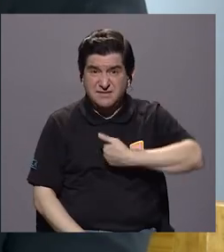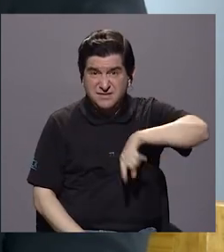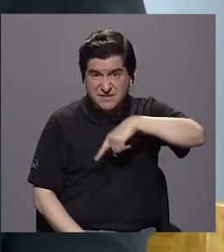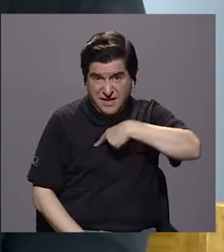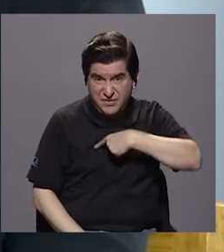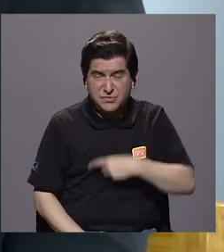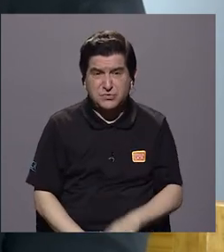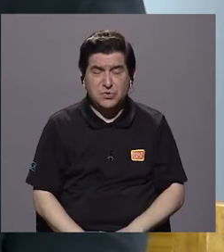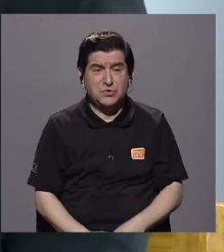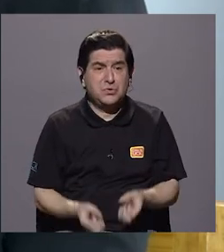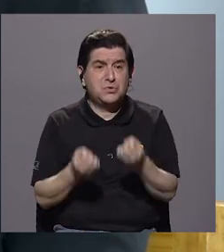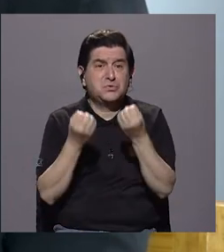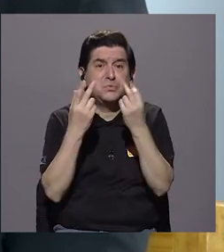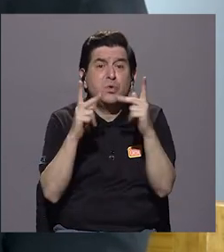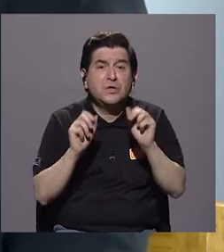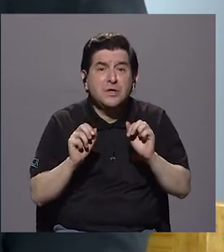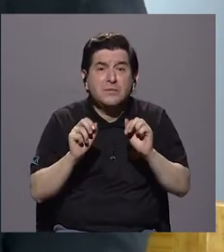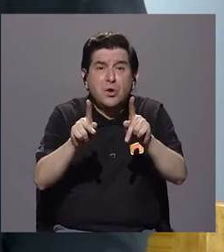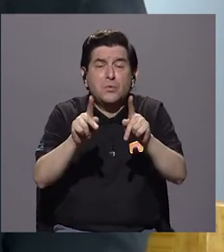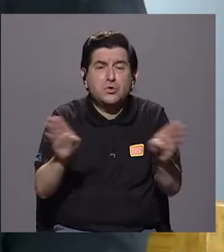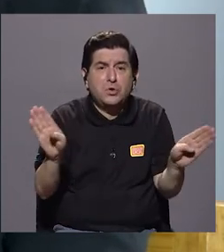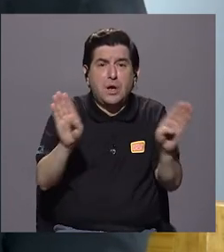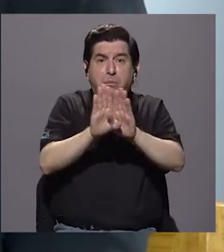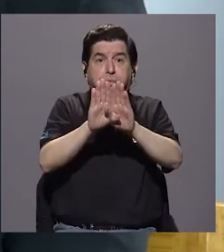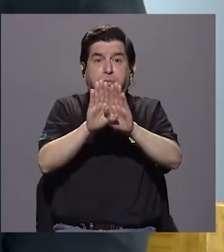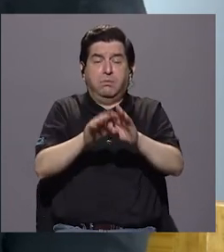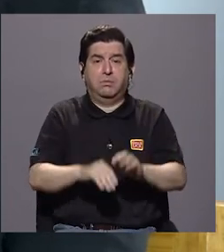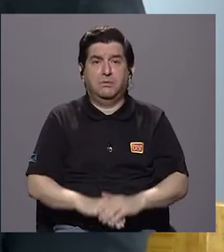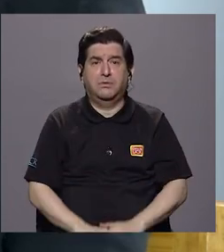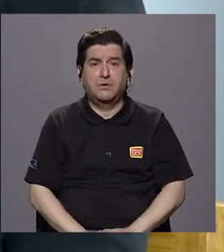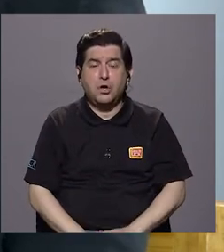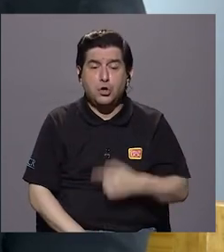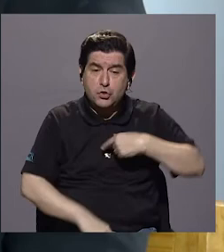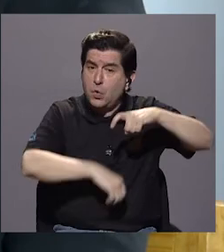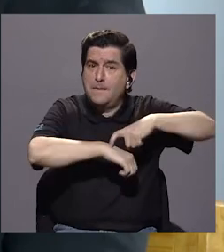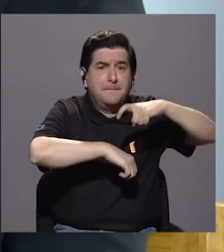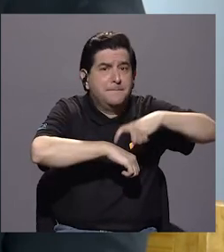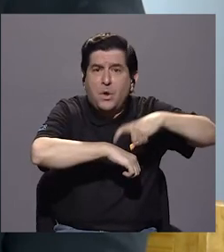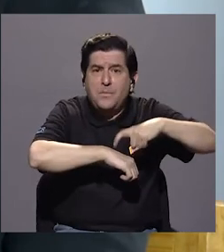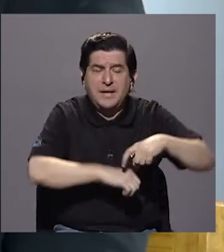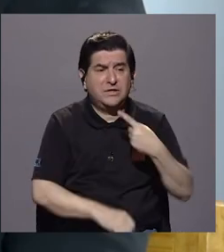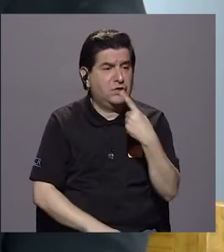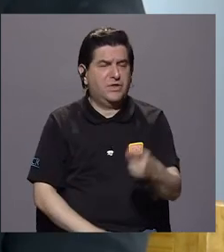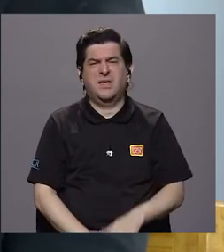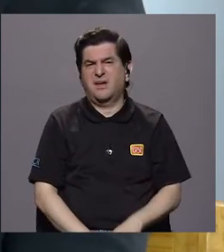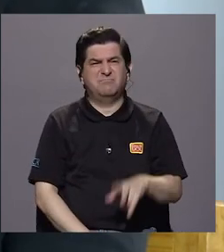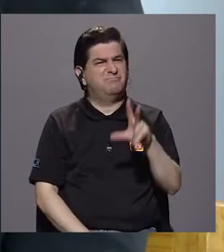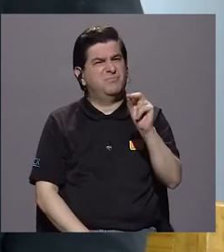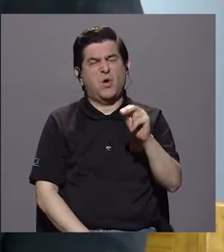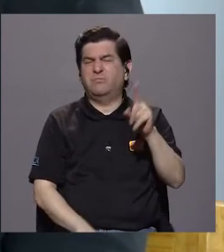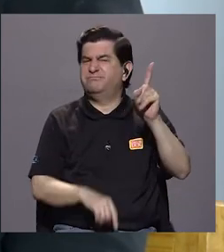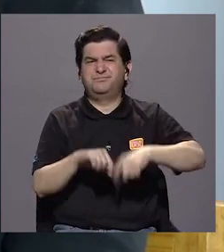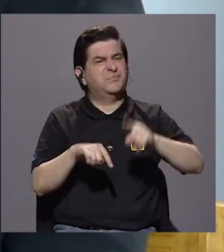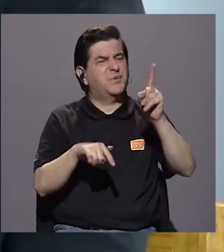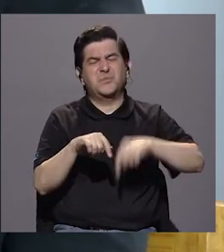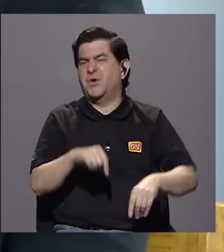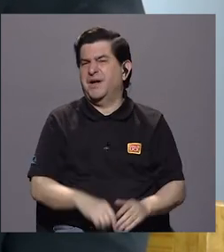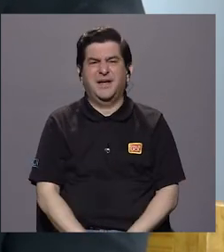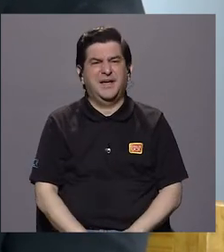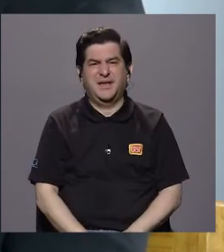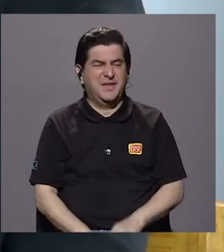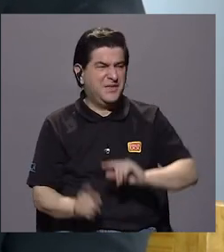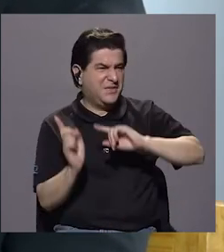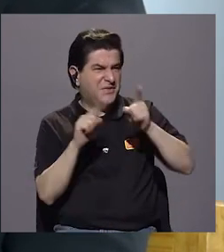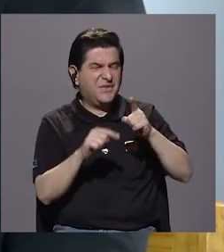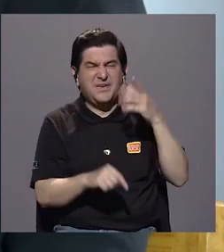cerrado tantas puertas y llegamos... Yo llegué al momento en que yo dije, no, yo no puedo con esto, yo no puedo ir a la